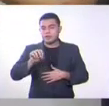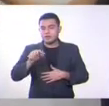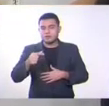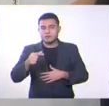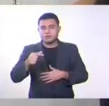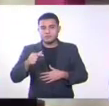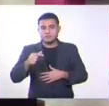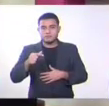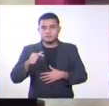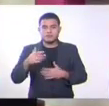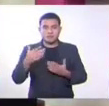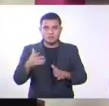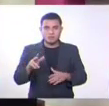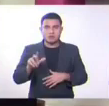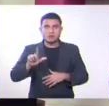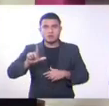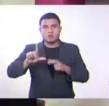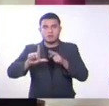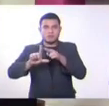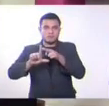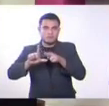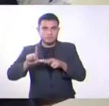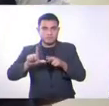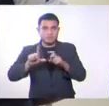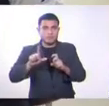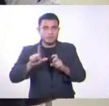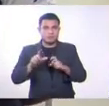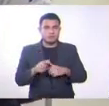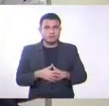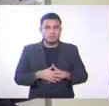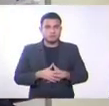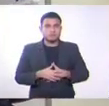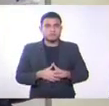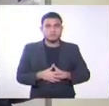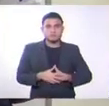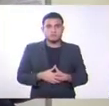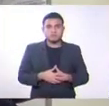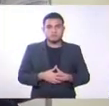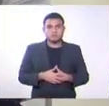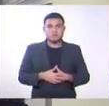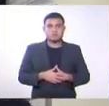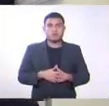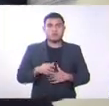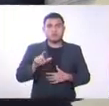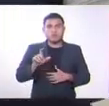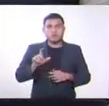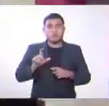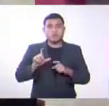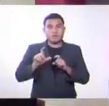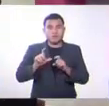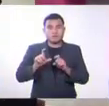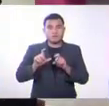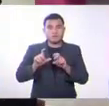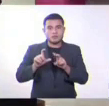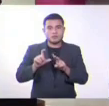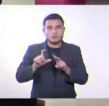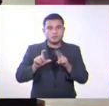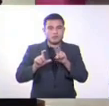que ya habíamos dicho que era X. X. Pero como debe de estar al cuadrado, entonces sería X al cuadrado.